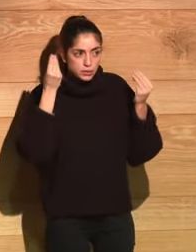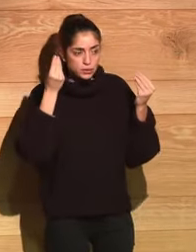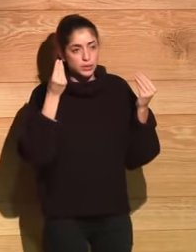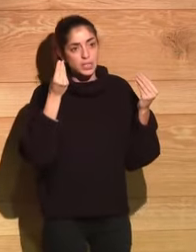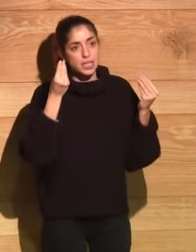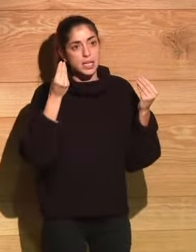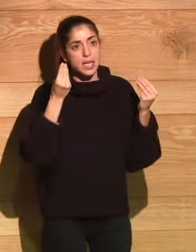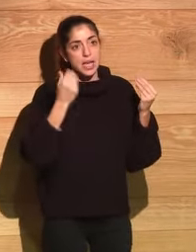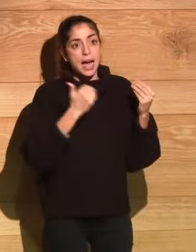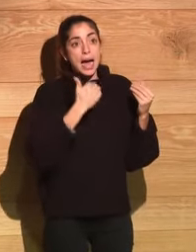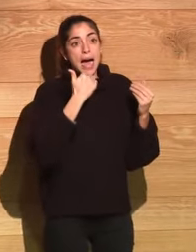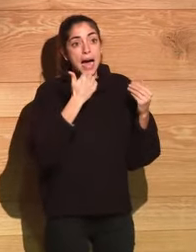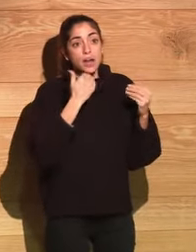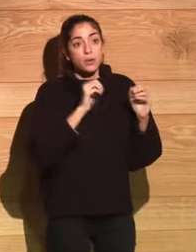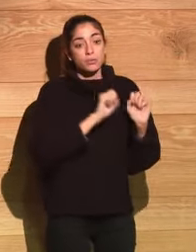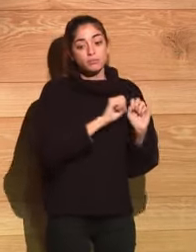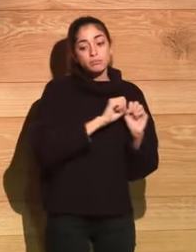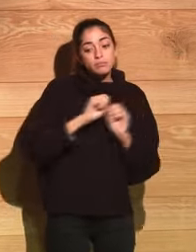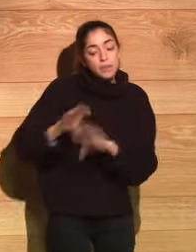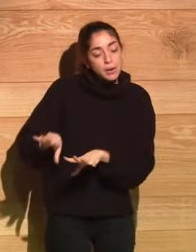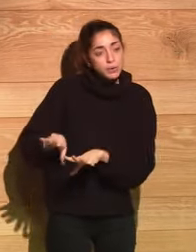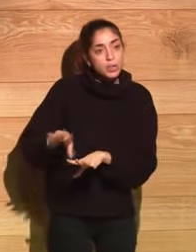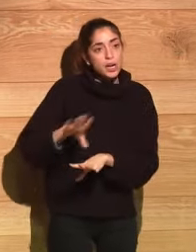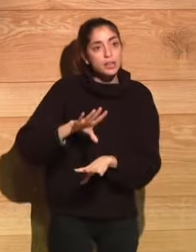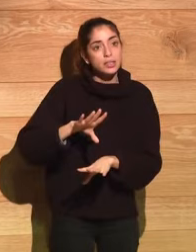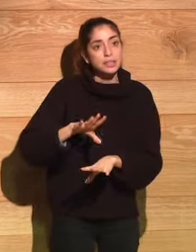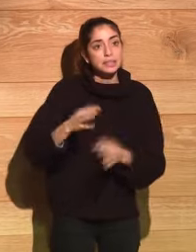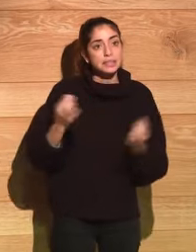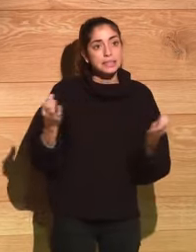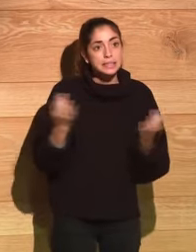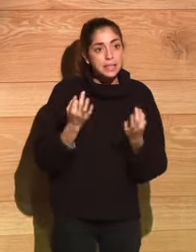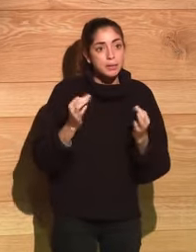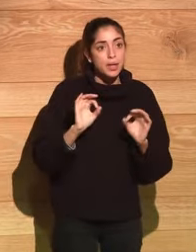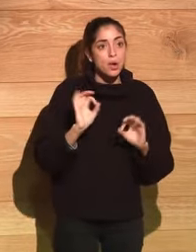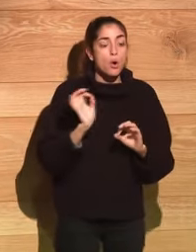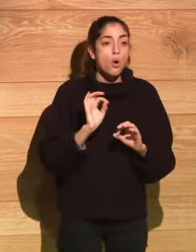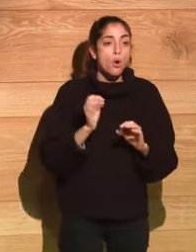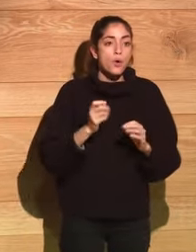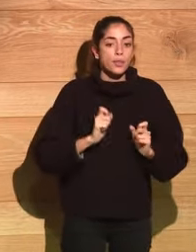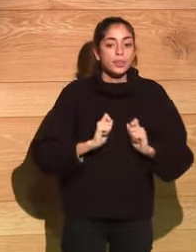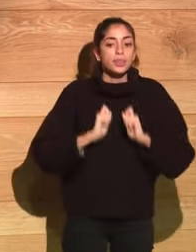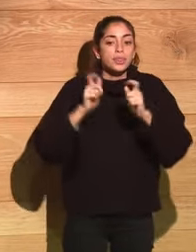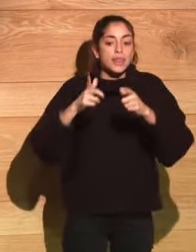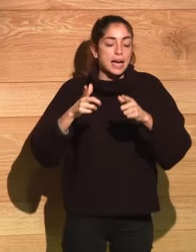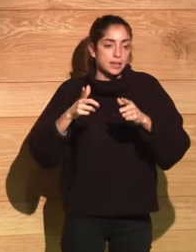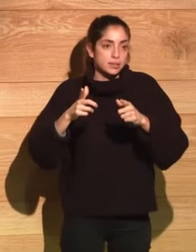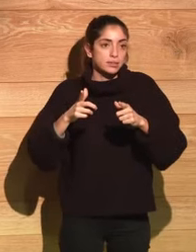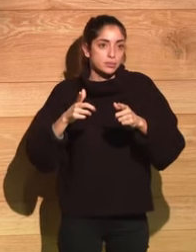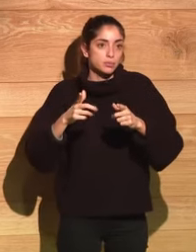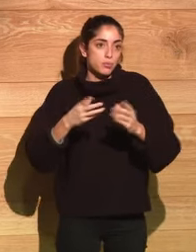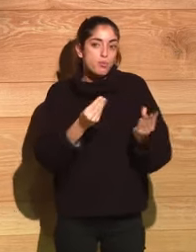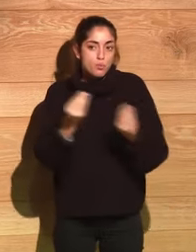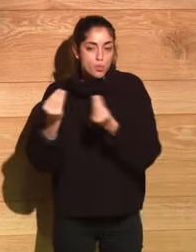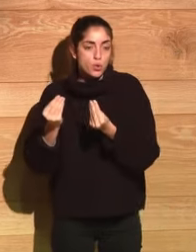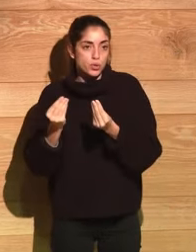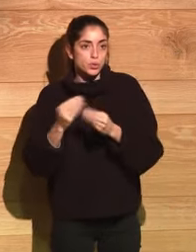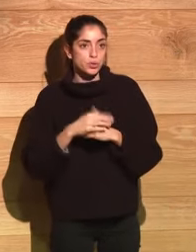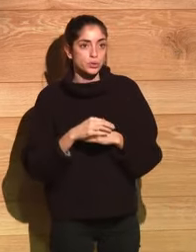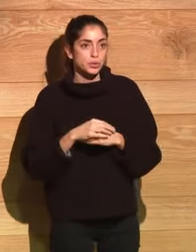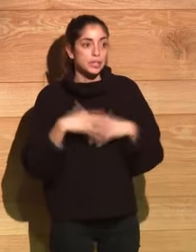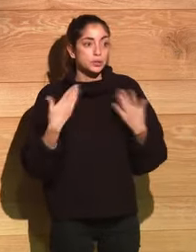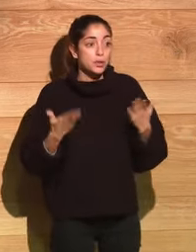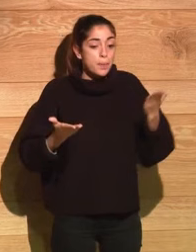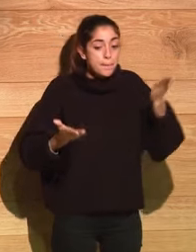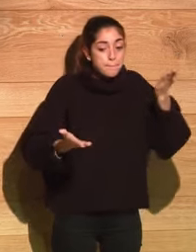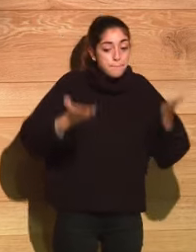que saber renunciar a cosas, pero también saber dar más de lo que puede dar, ¿no? Esa es la balanza. Y en cuanto difícil. A la fuerza de cada uno,